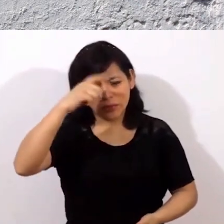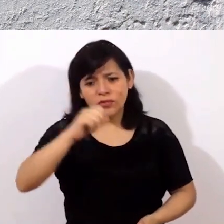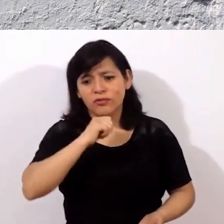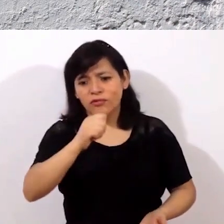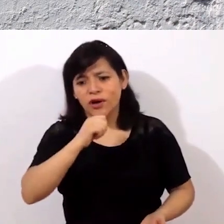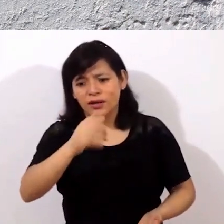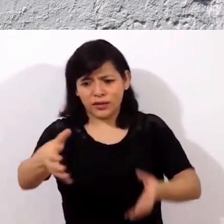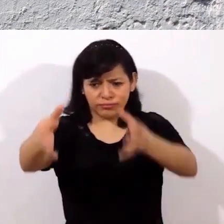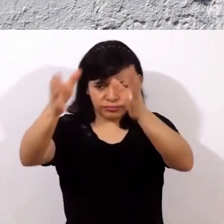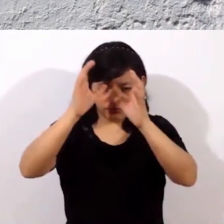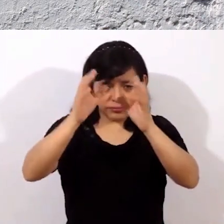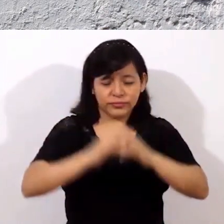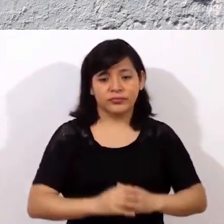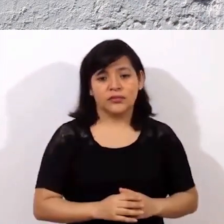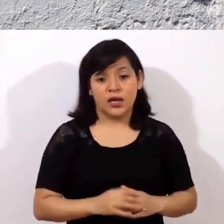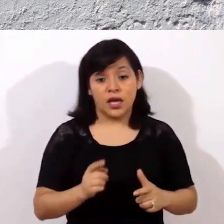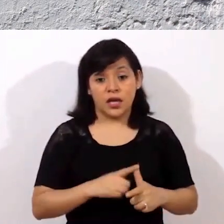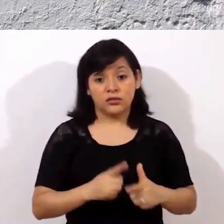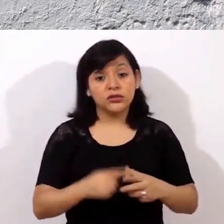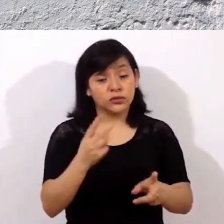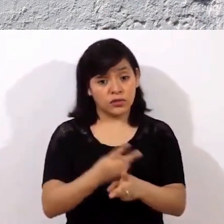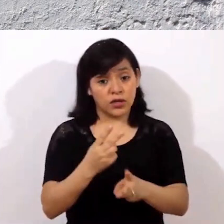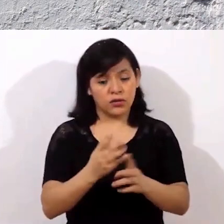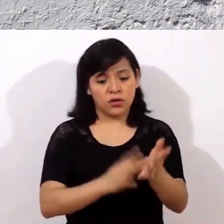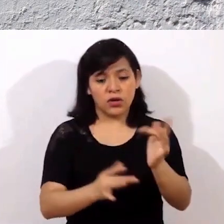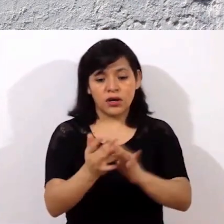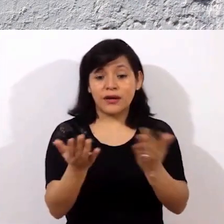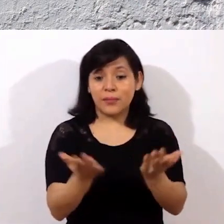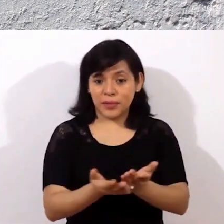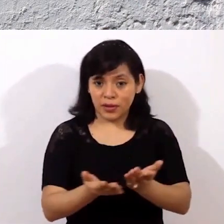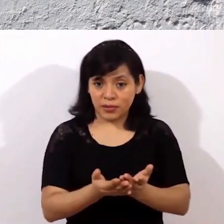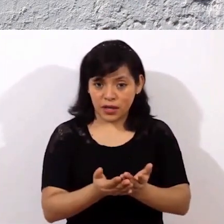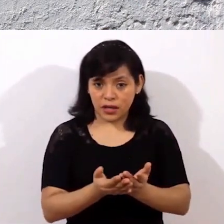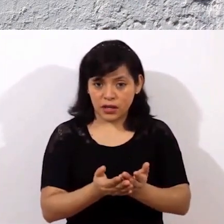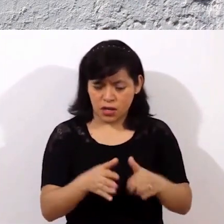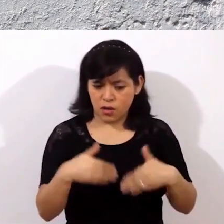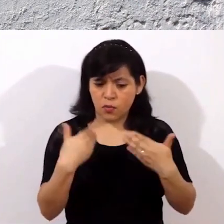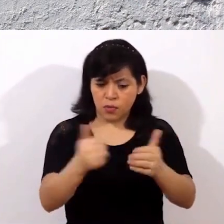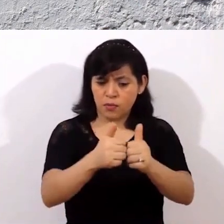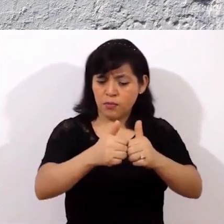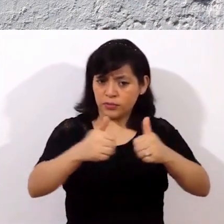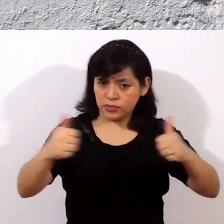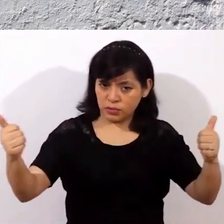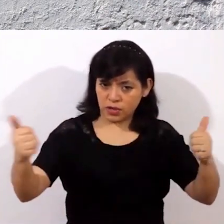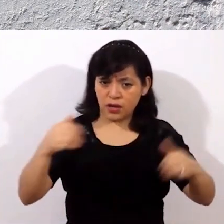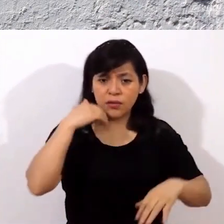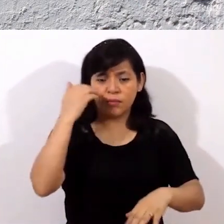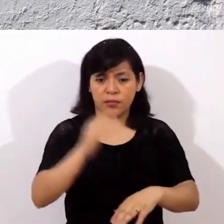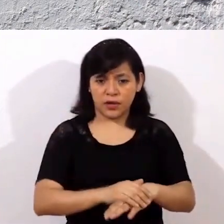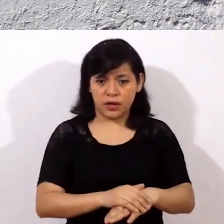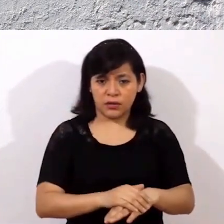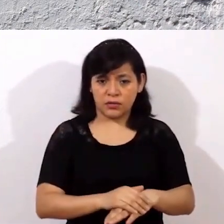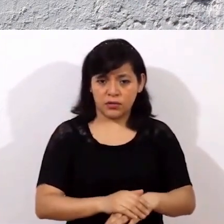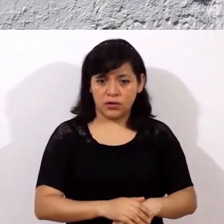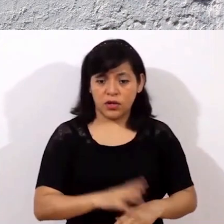del pecado, o el pecado te mantiene lejos de la Biblia. No es suficiente ni siquiera leer la palabra